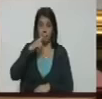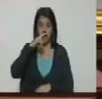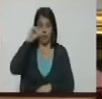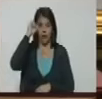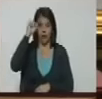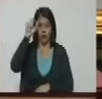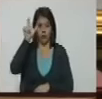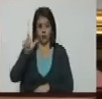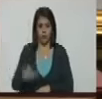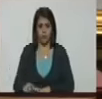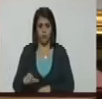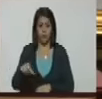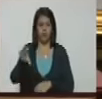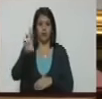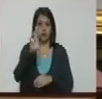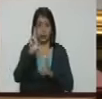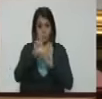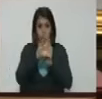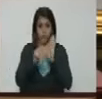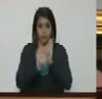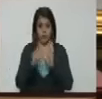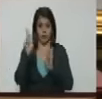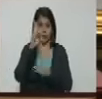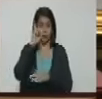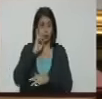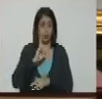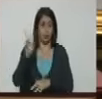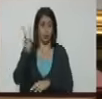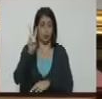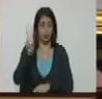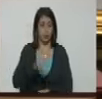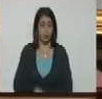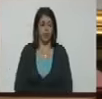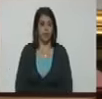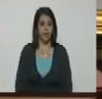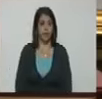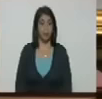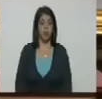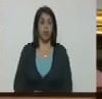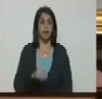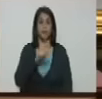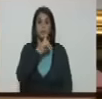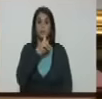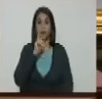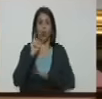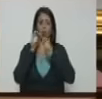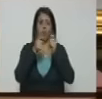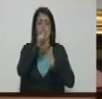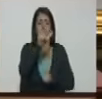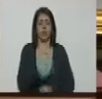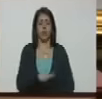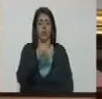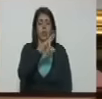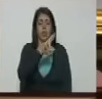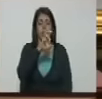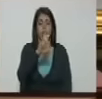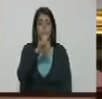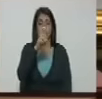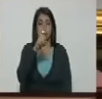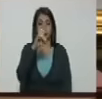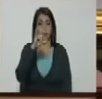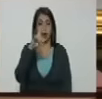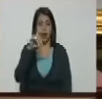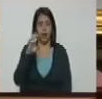Maduro Moros, presidente constitucional de la República Bolivariana de Venezuela, para el nombramiento de la ciudadana Rexeida